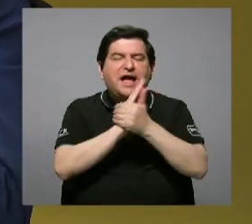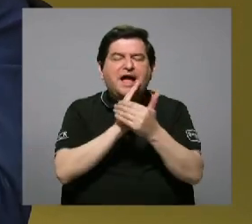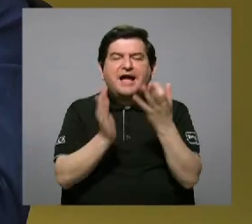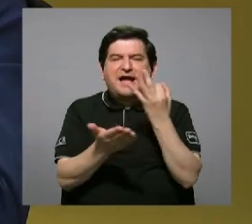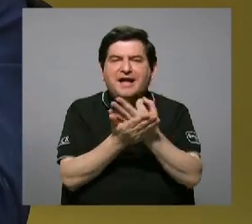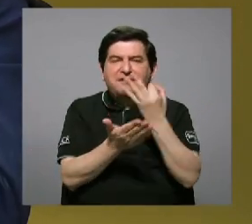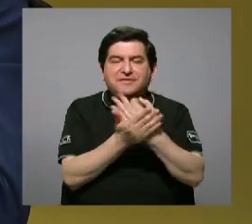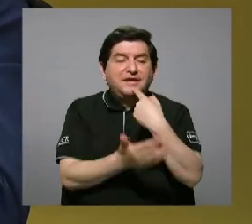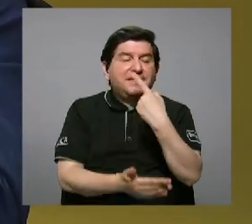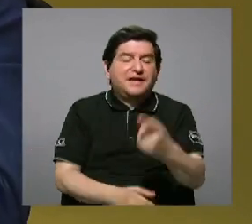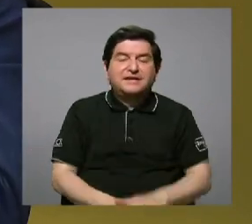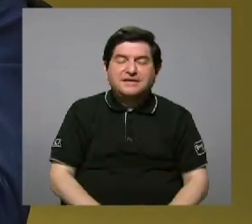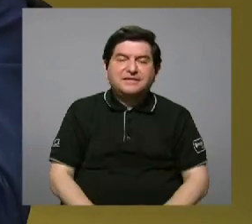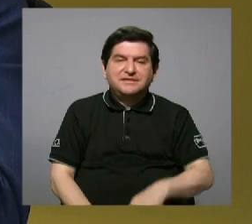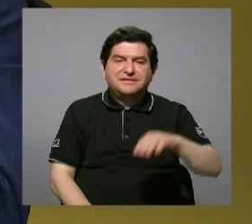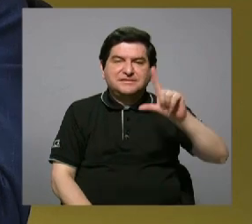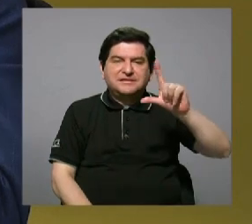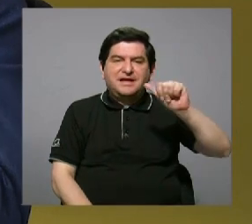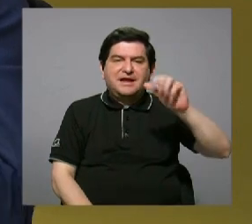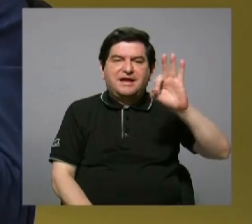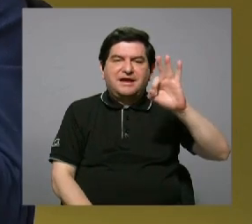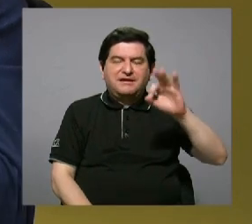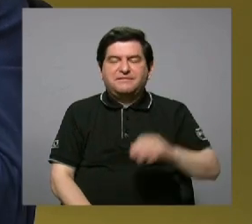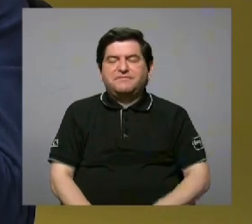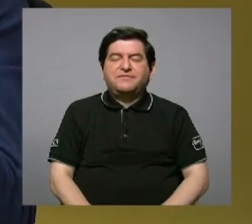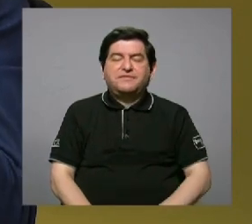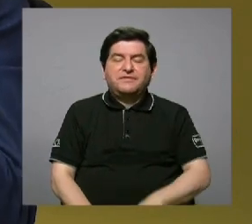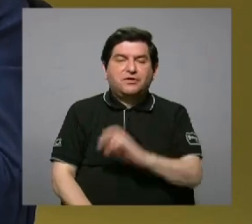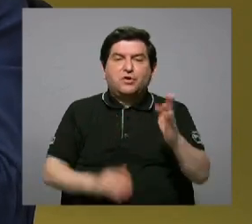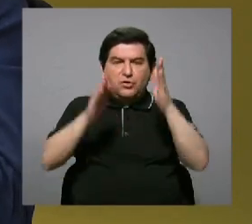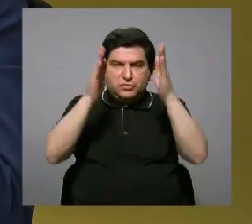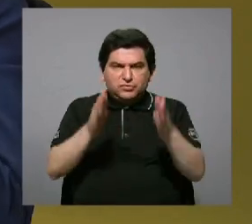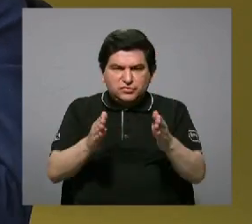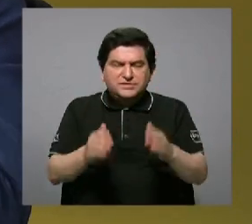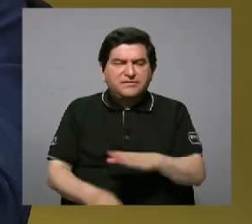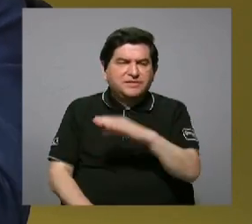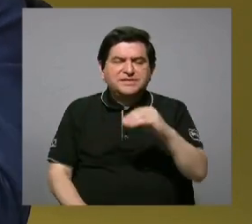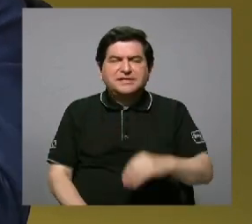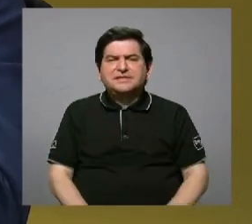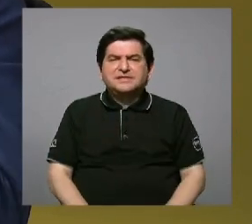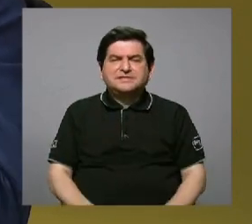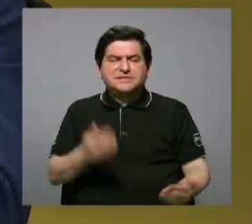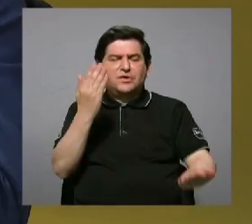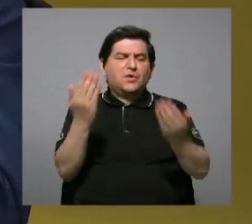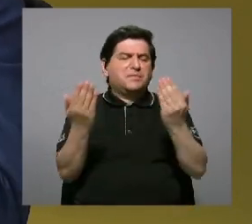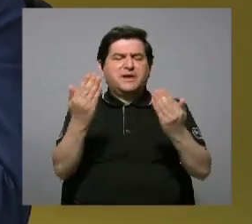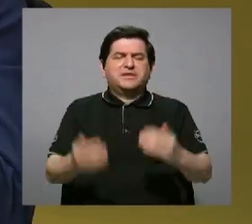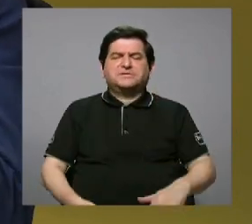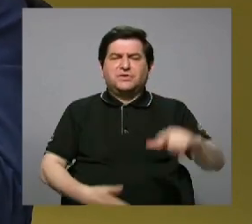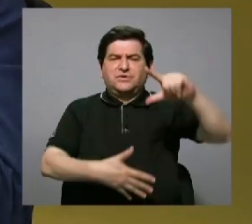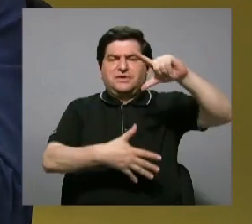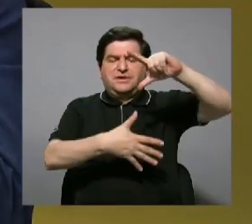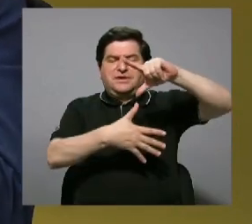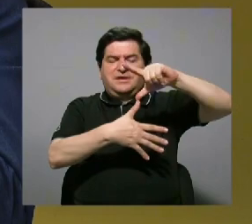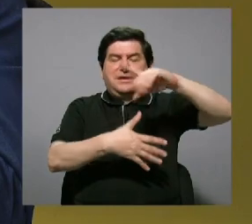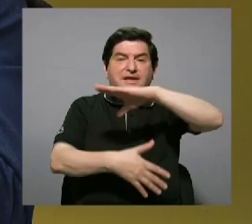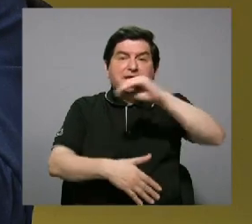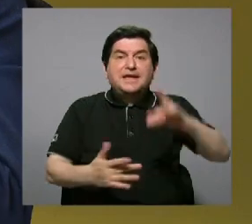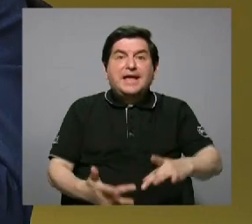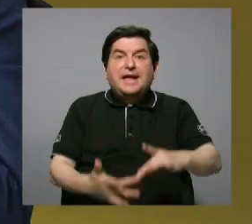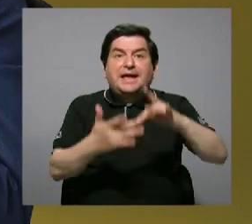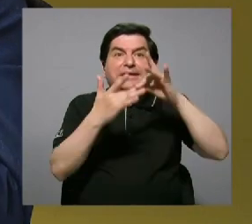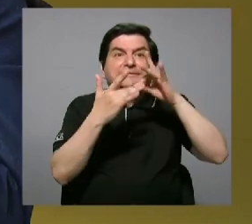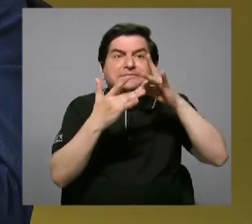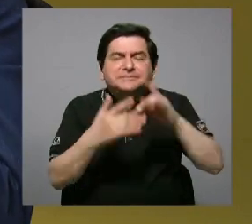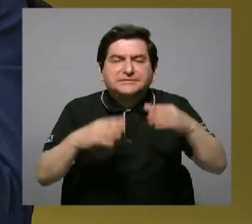que llama la CAF a los costarricenses y compararnos con el resto de Latinoamérica. Y sobre todo lo que nos interesa